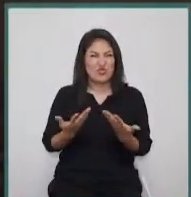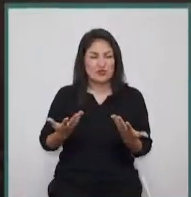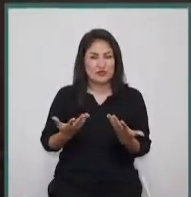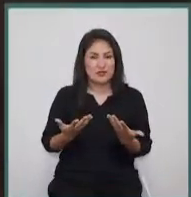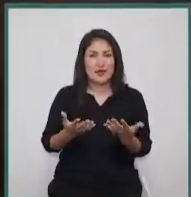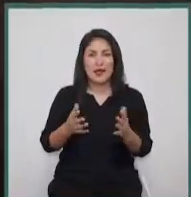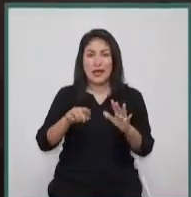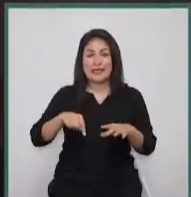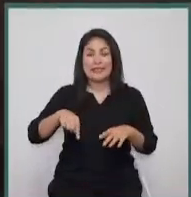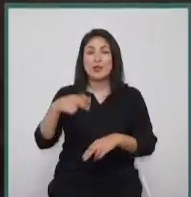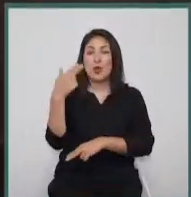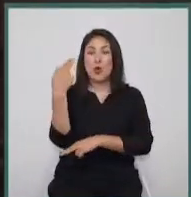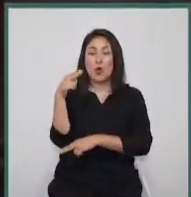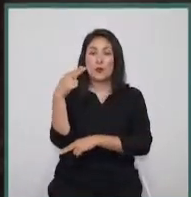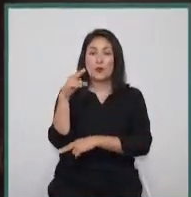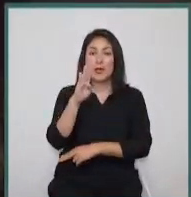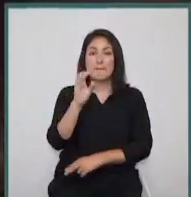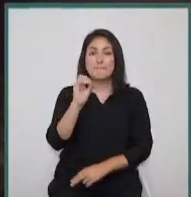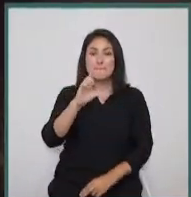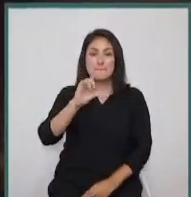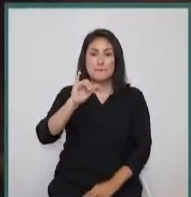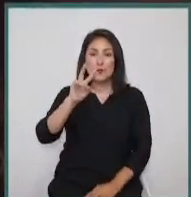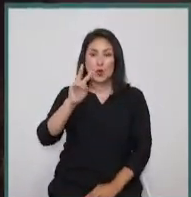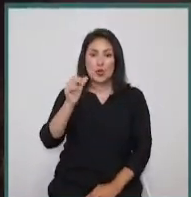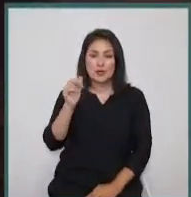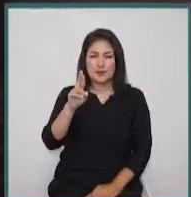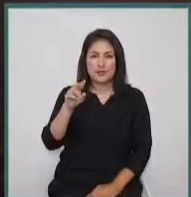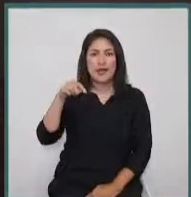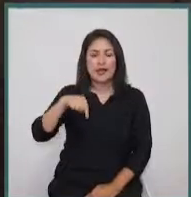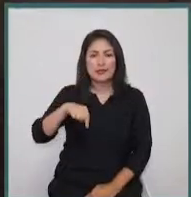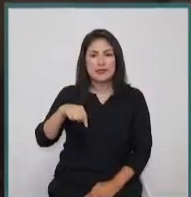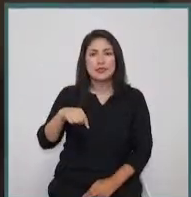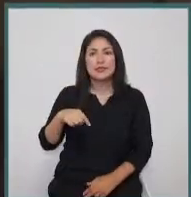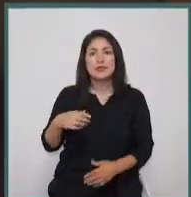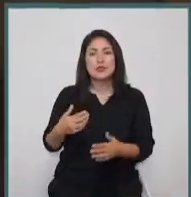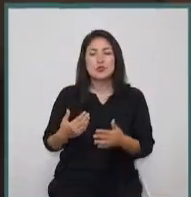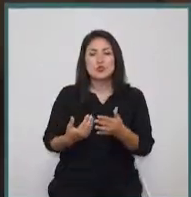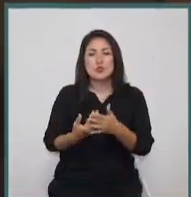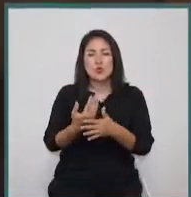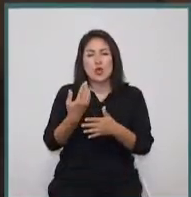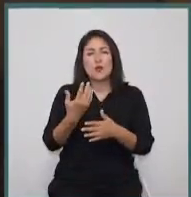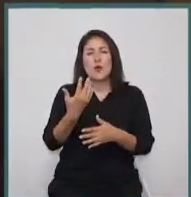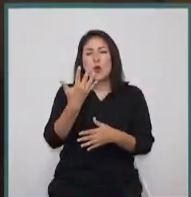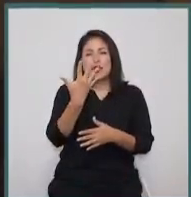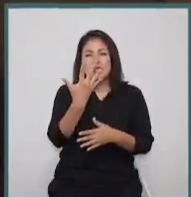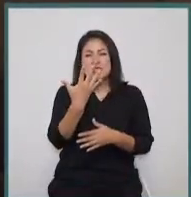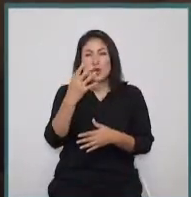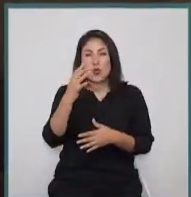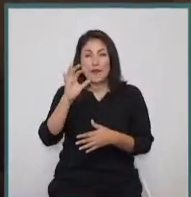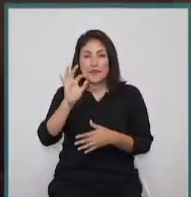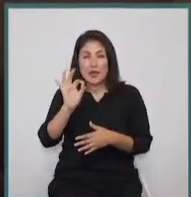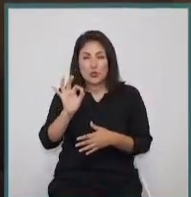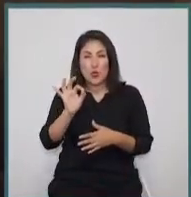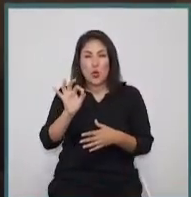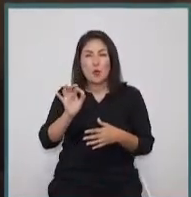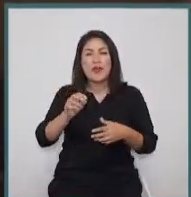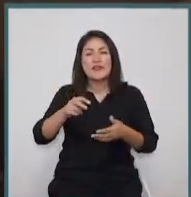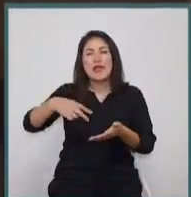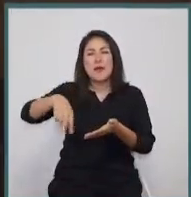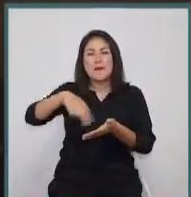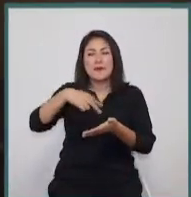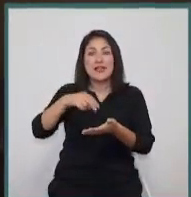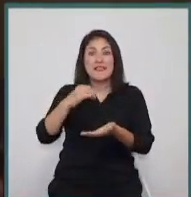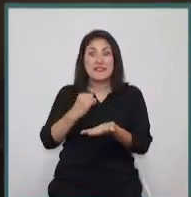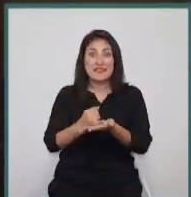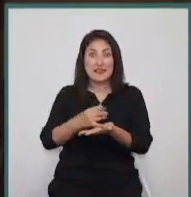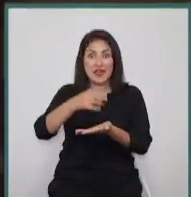estoy? Me encuentro en el Hotel Bolívar. ¿Por qué? Porque se va a dar paso a la edición número 59 del Festival Internacional